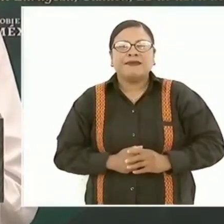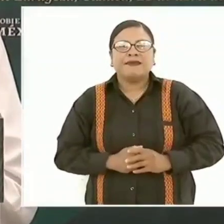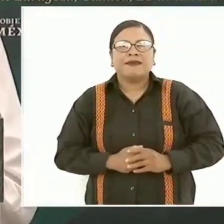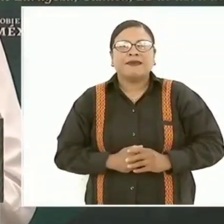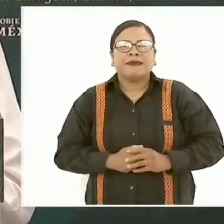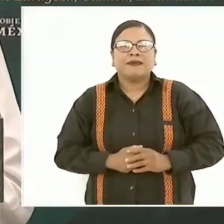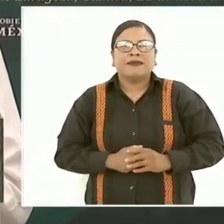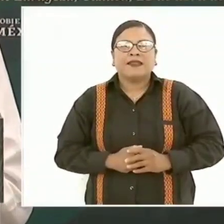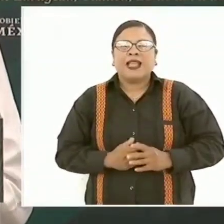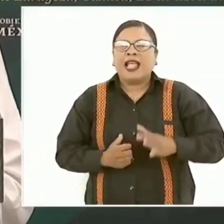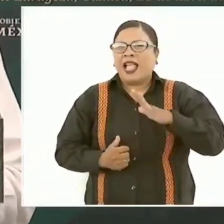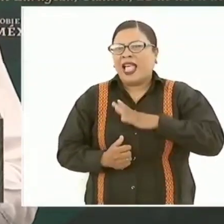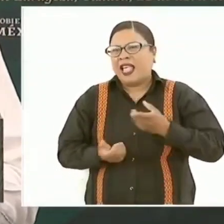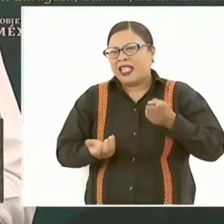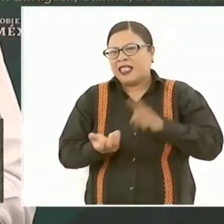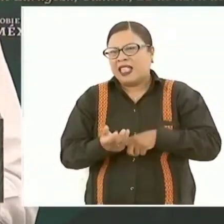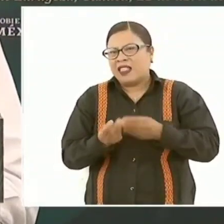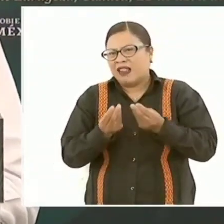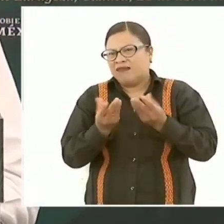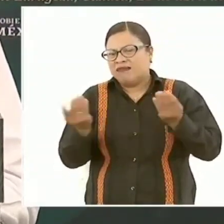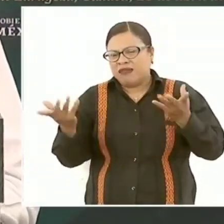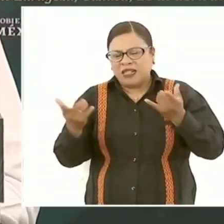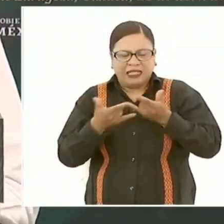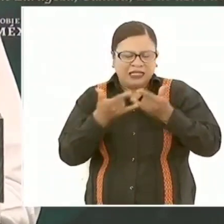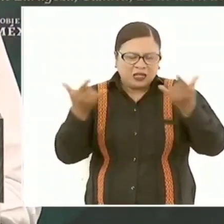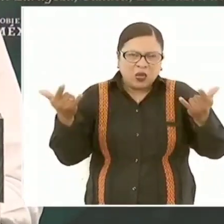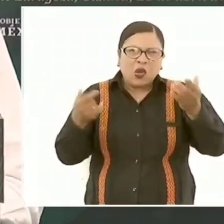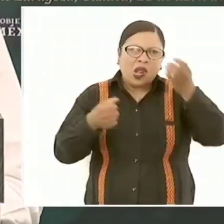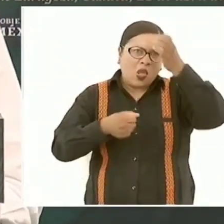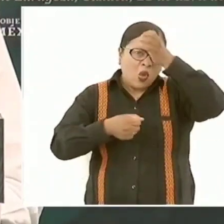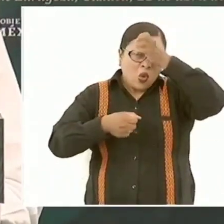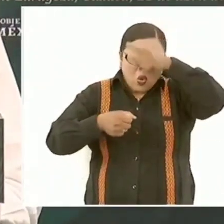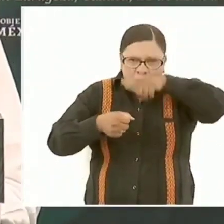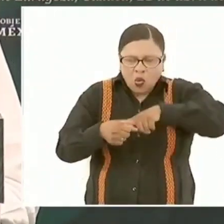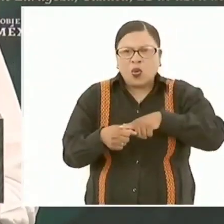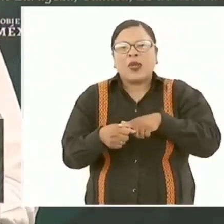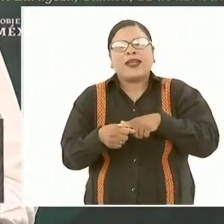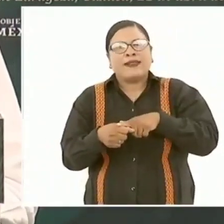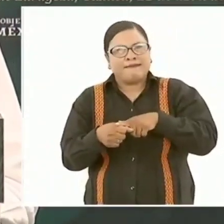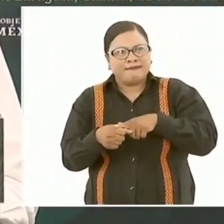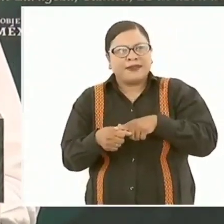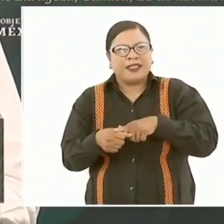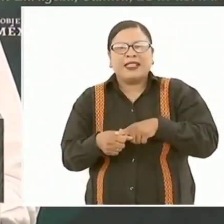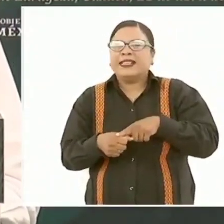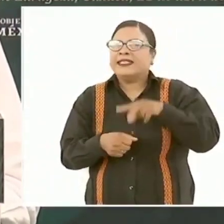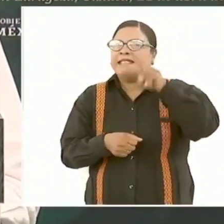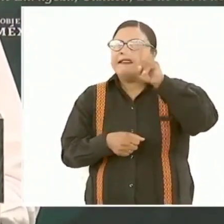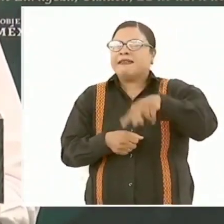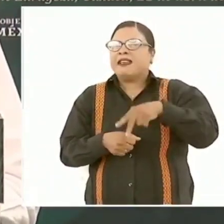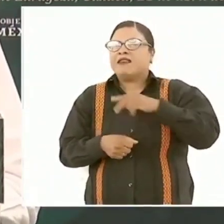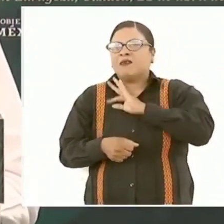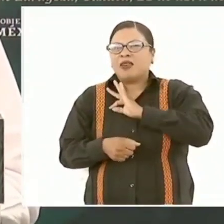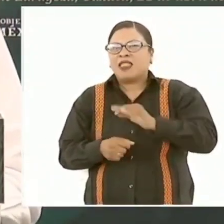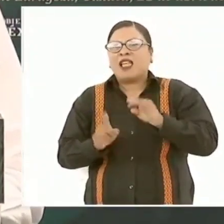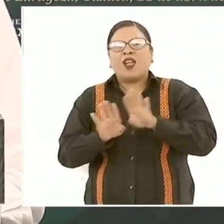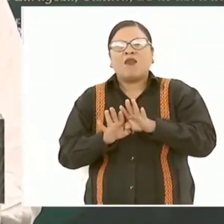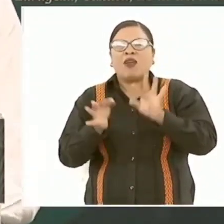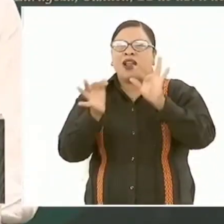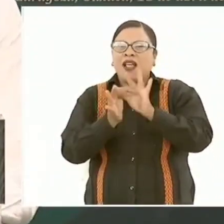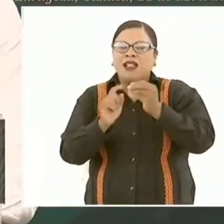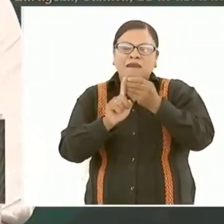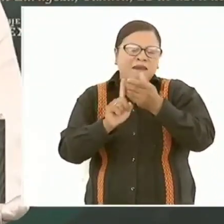con tanta historia, con tanta cultura. Aquí me pasaría un buen tiempo